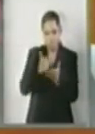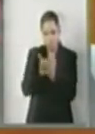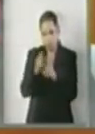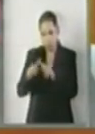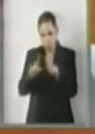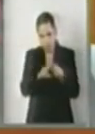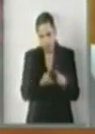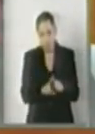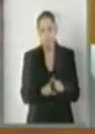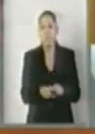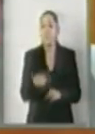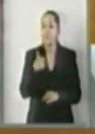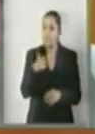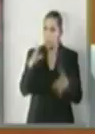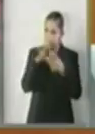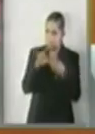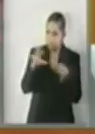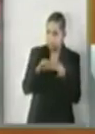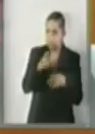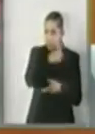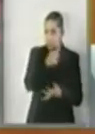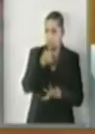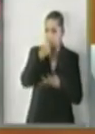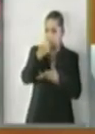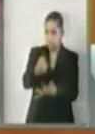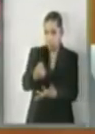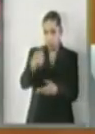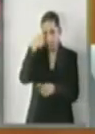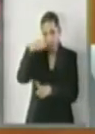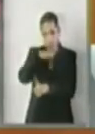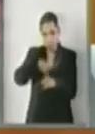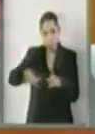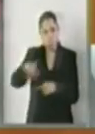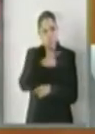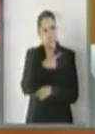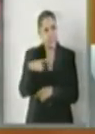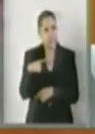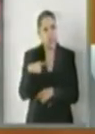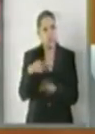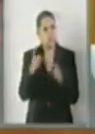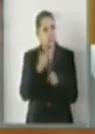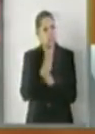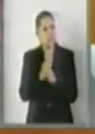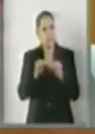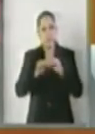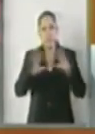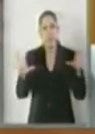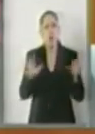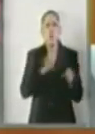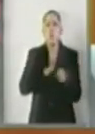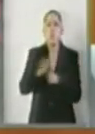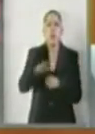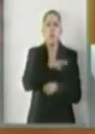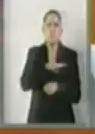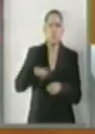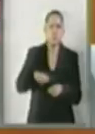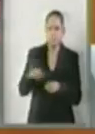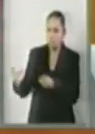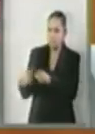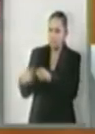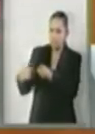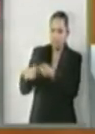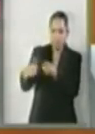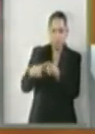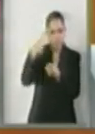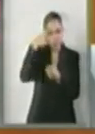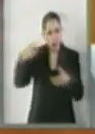fondos metropolitanos deben tener muy claro a qué municipios están integradas las zonas metropolitanas,